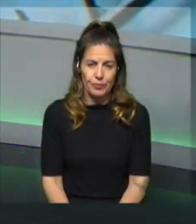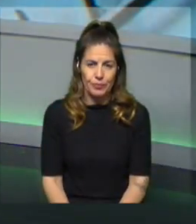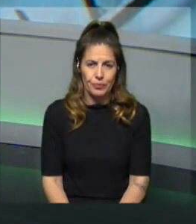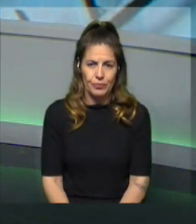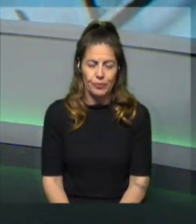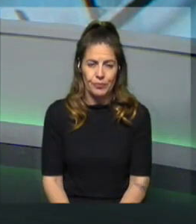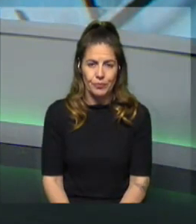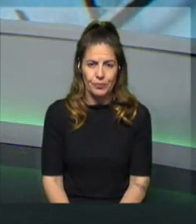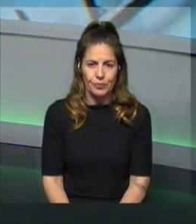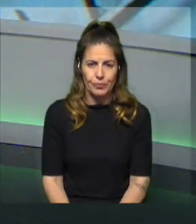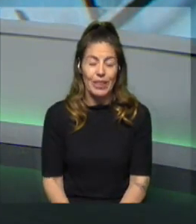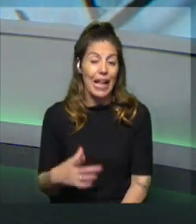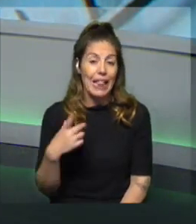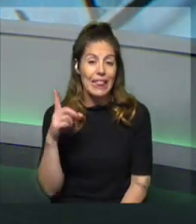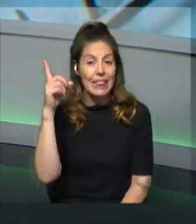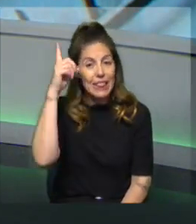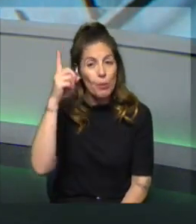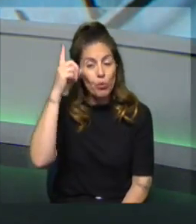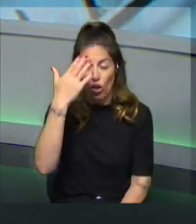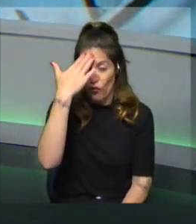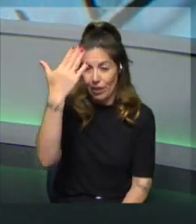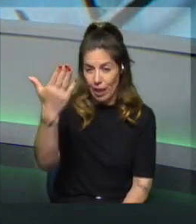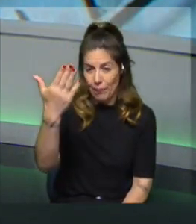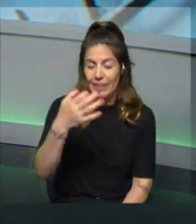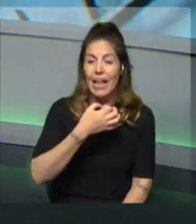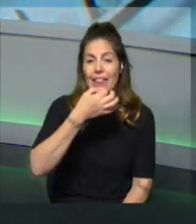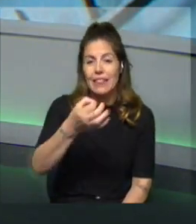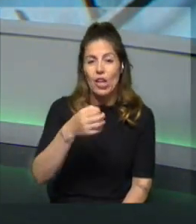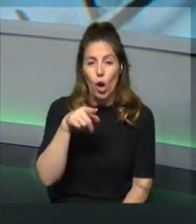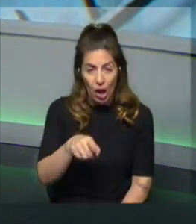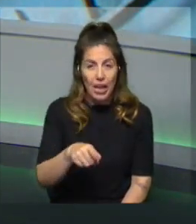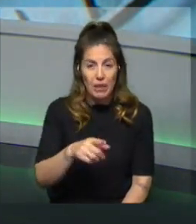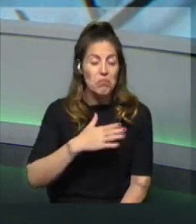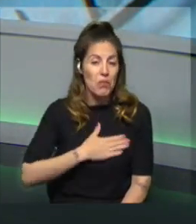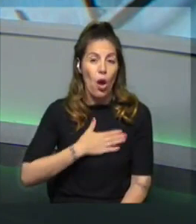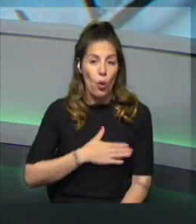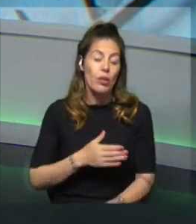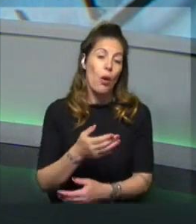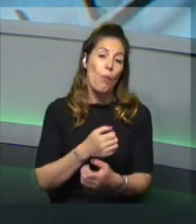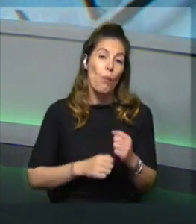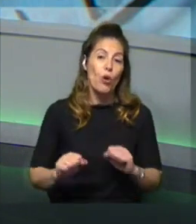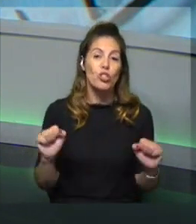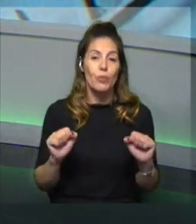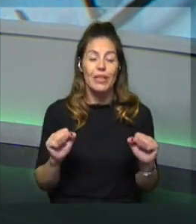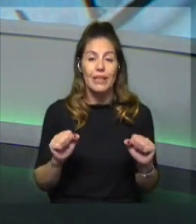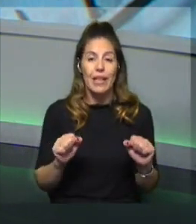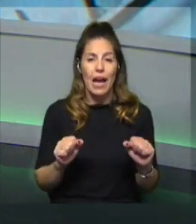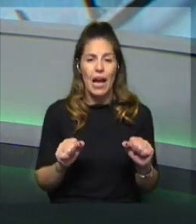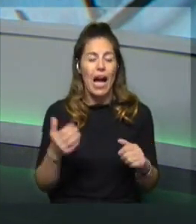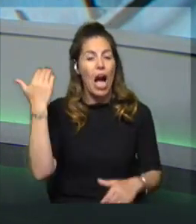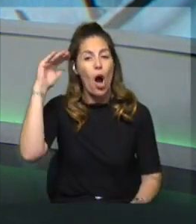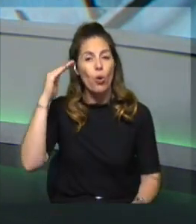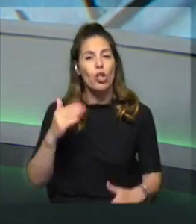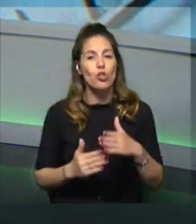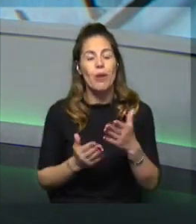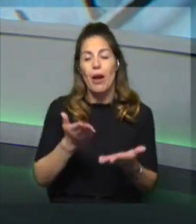Por su parte, el diputado Frente Amplista Eduardo Antonín dijo que él comparte la posibilidad de que las autoridades de la Suprema Corte de Justicia vayan